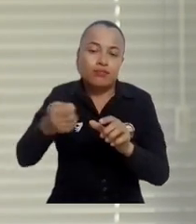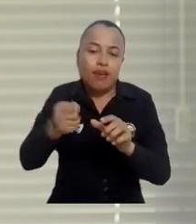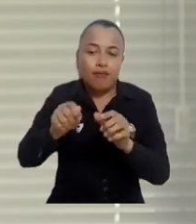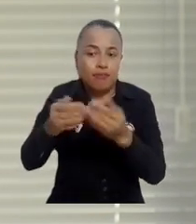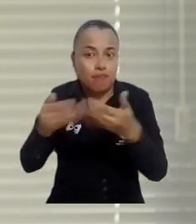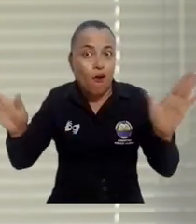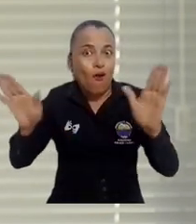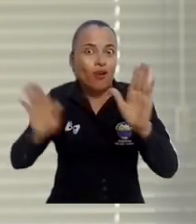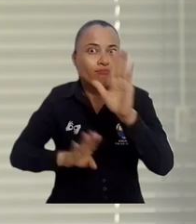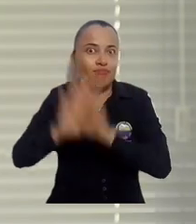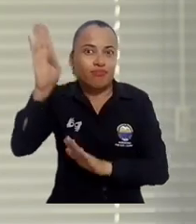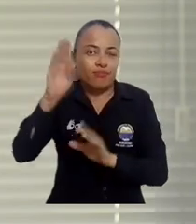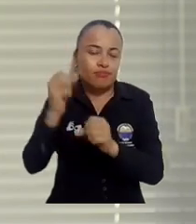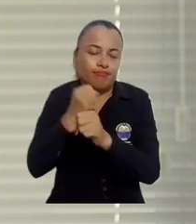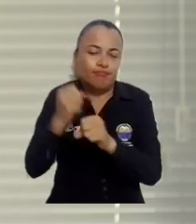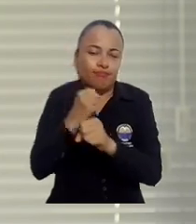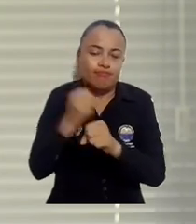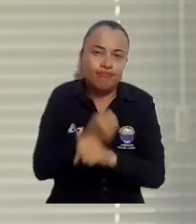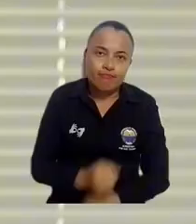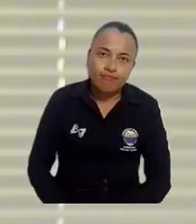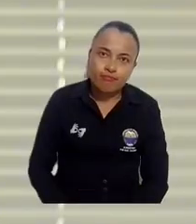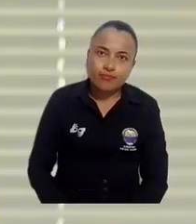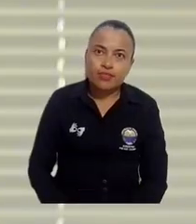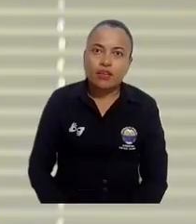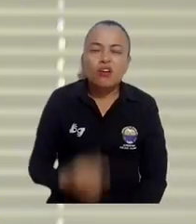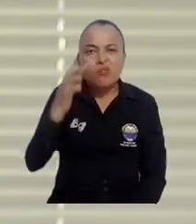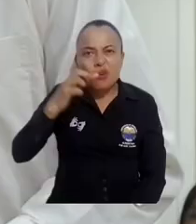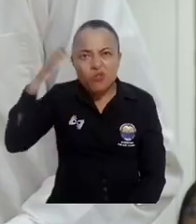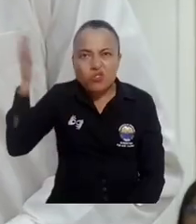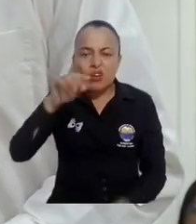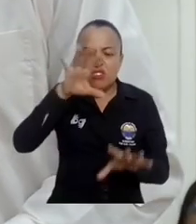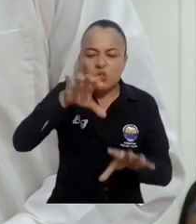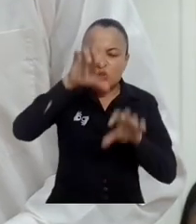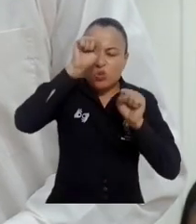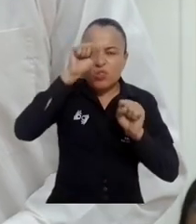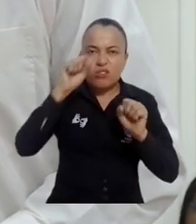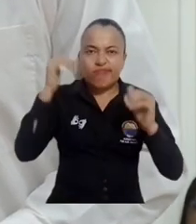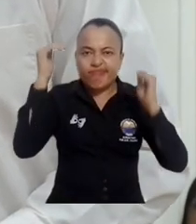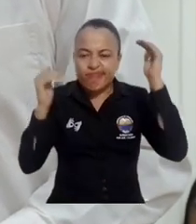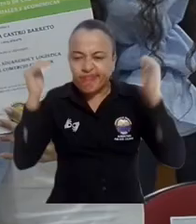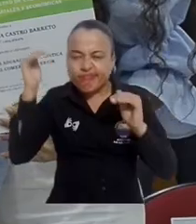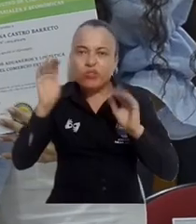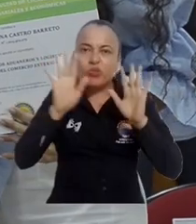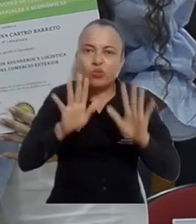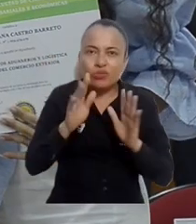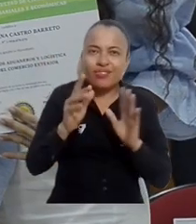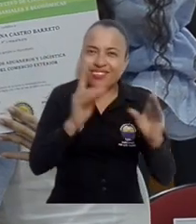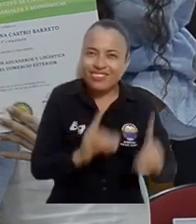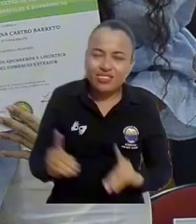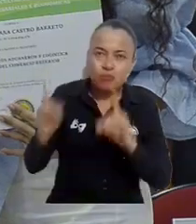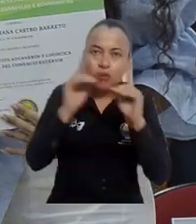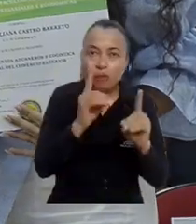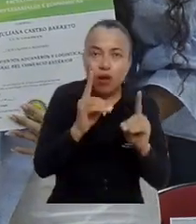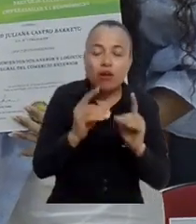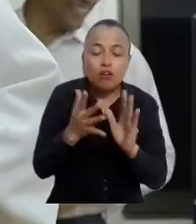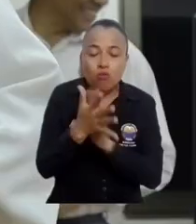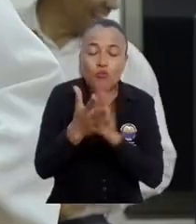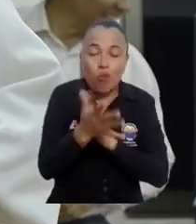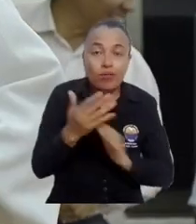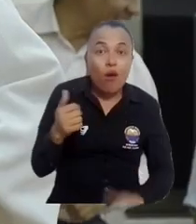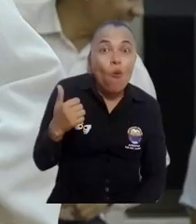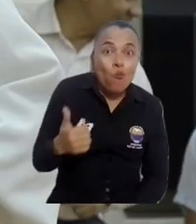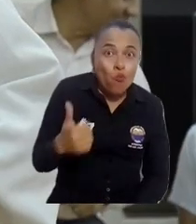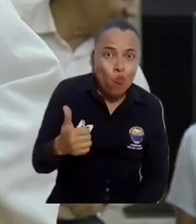los posgrados y por supuesto que es una llave de éxito en el mercado laboral. Profesionales que han afianzado sus competencias en estos diplomados